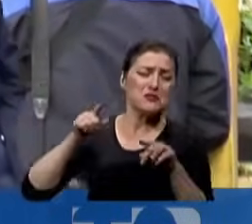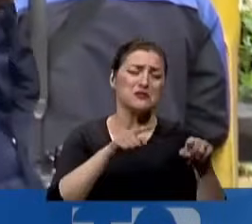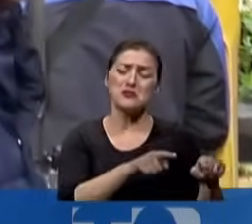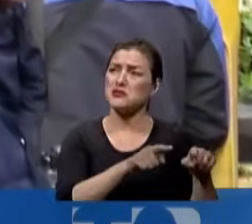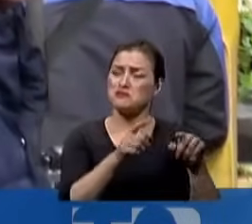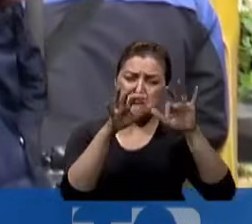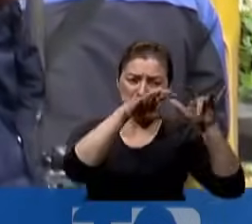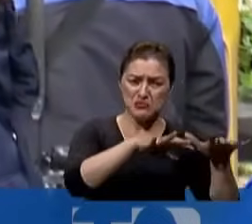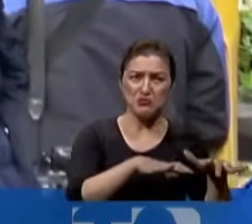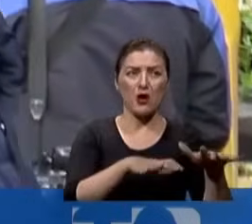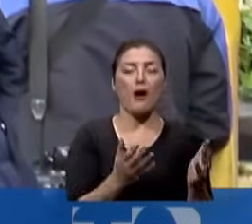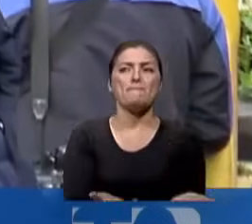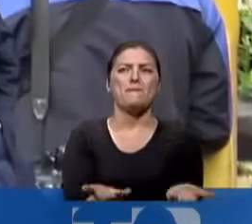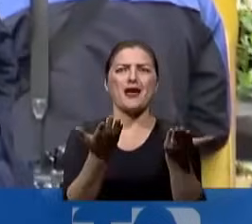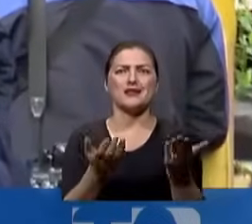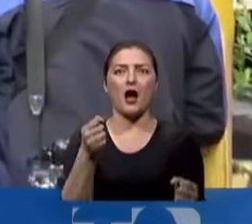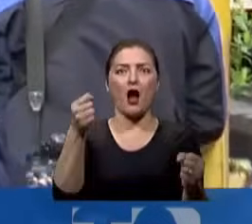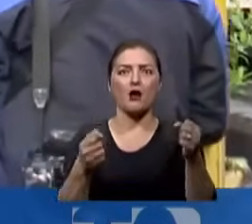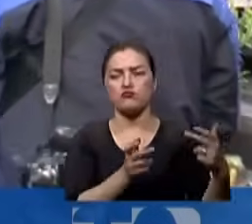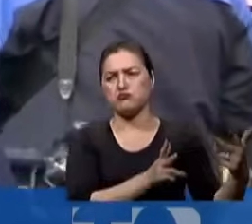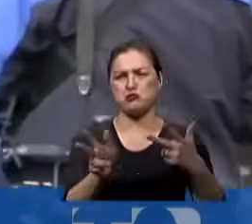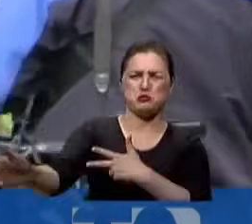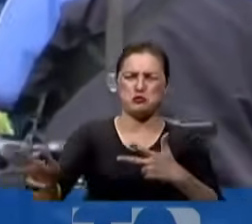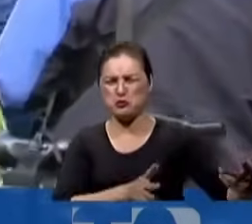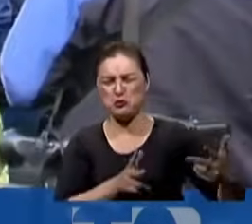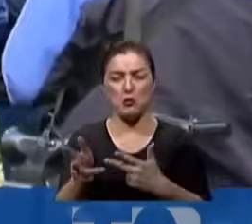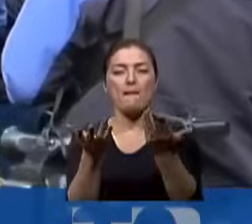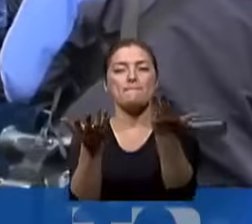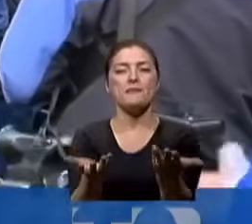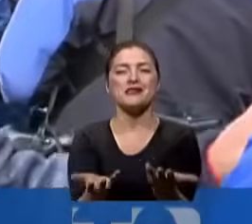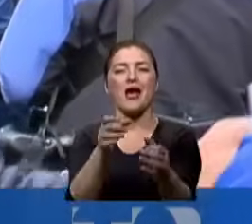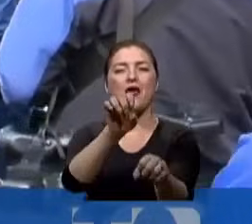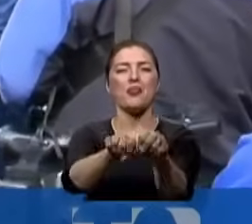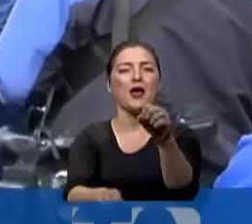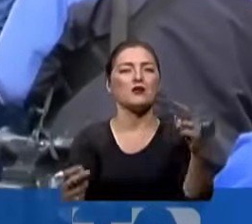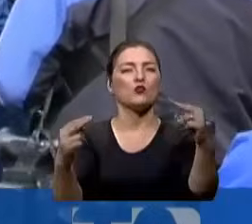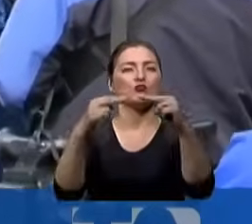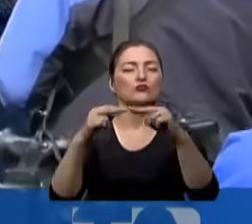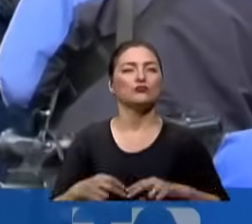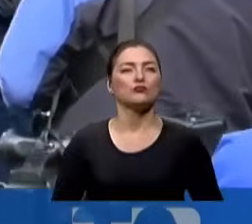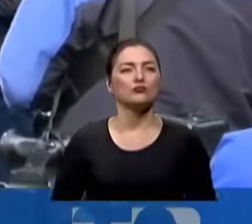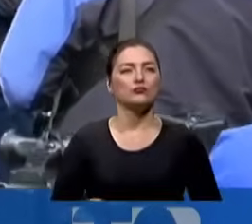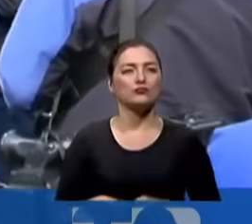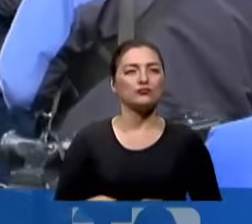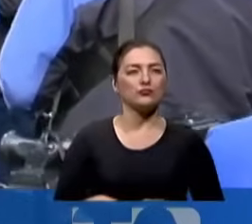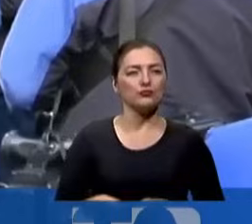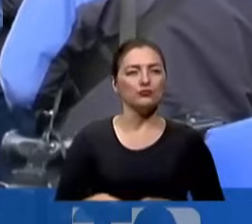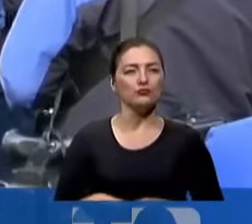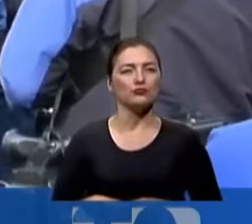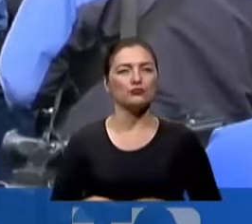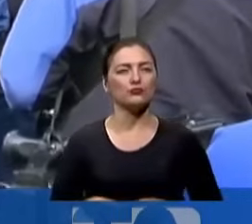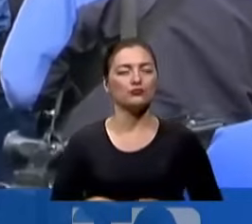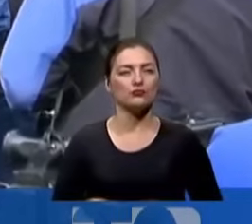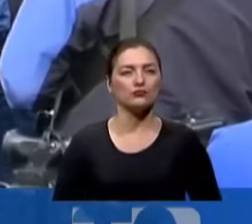que la carga vehicular que transita por esta parte de la ciudad no es